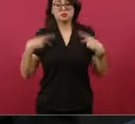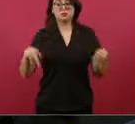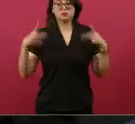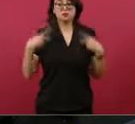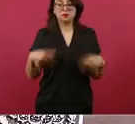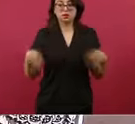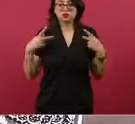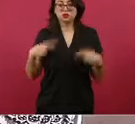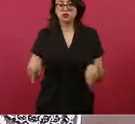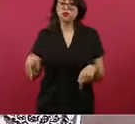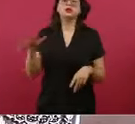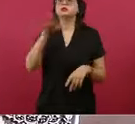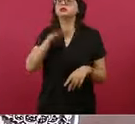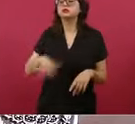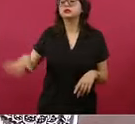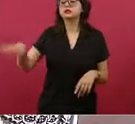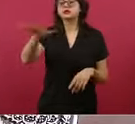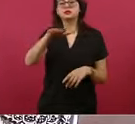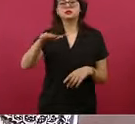Unidos